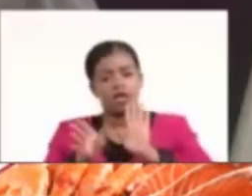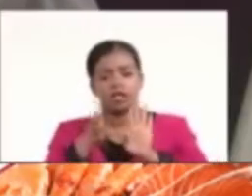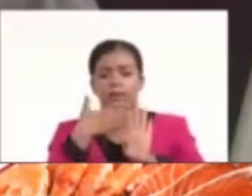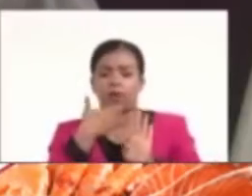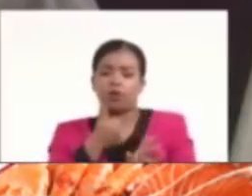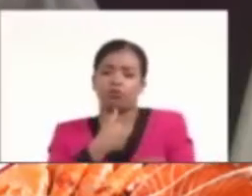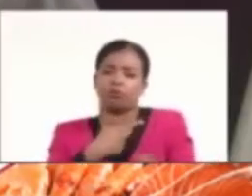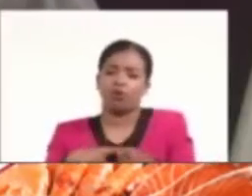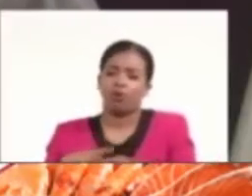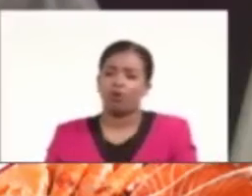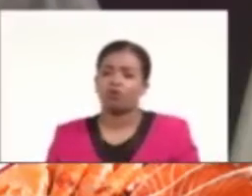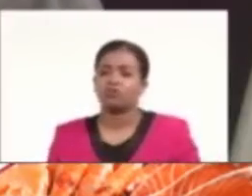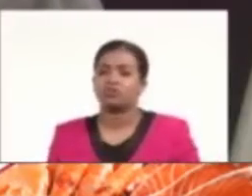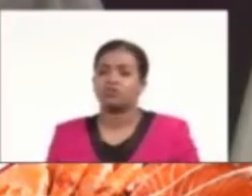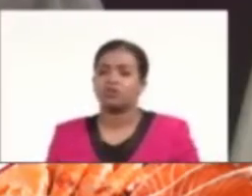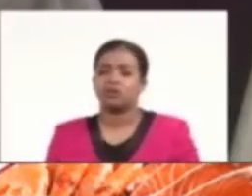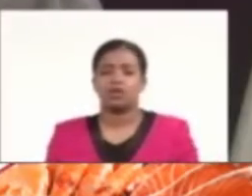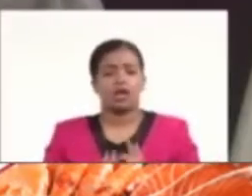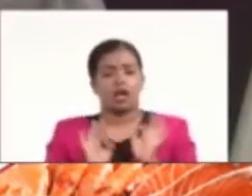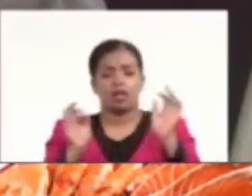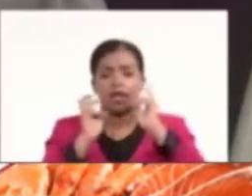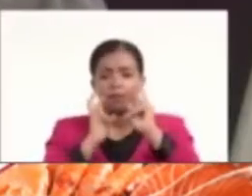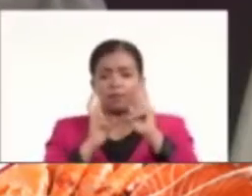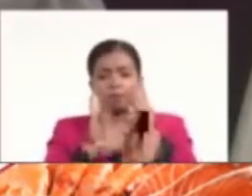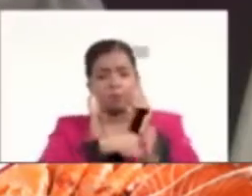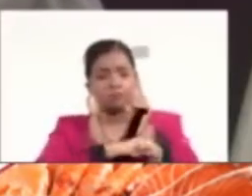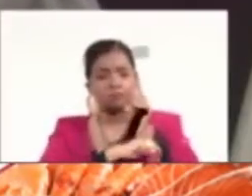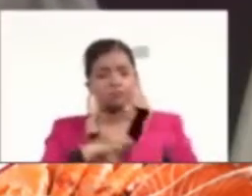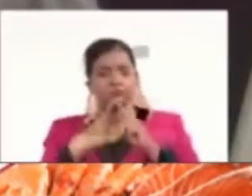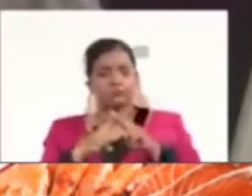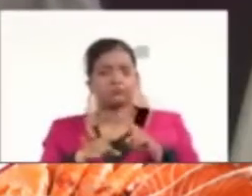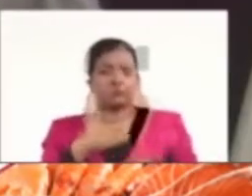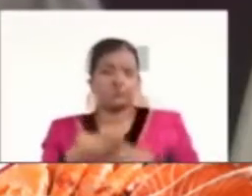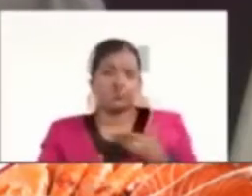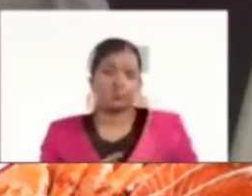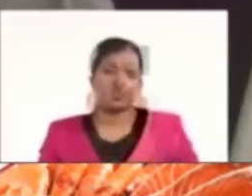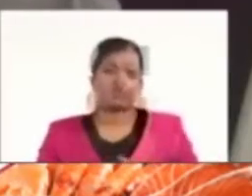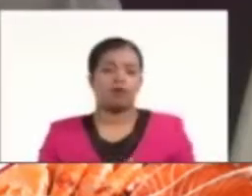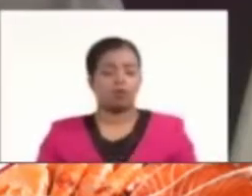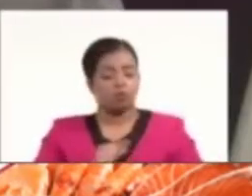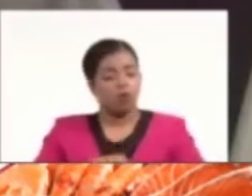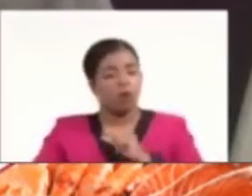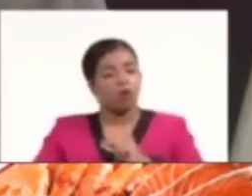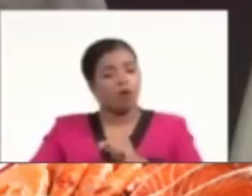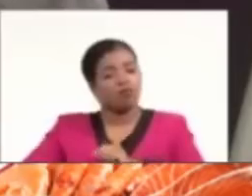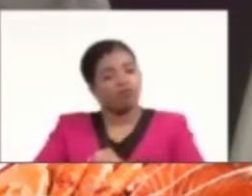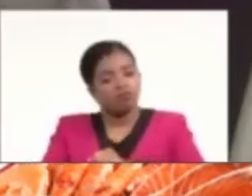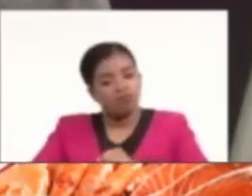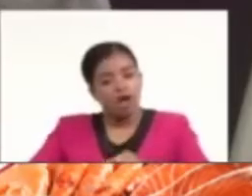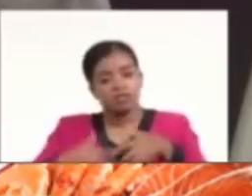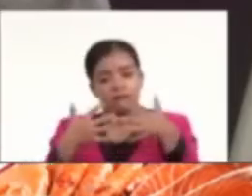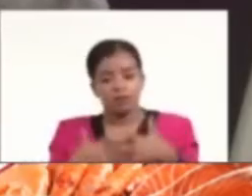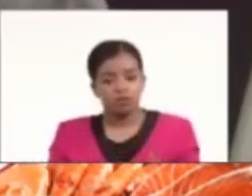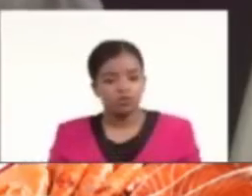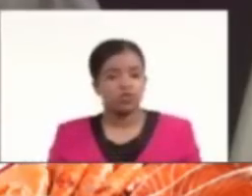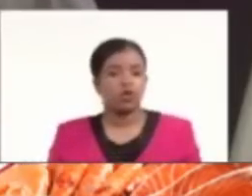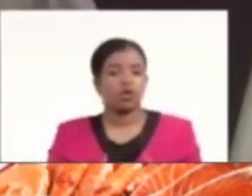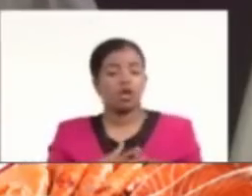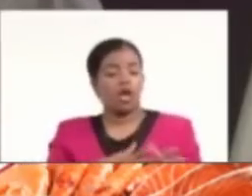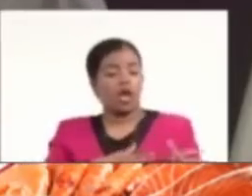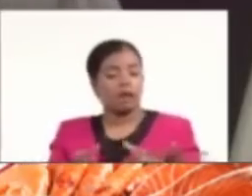posibilidades de calidad de vida de nuestra población, de solución de problemas, sino que vayamos creando una base productiva y además